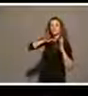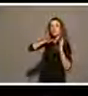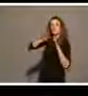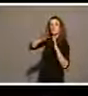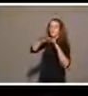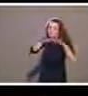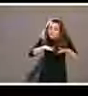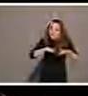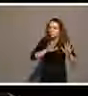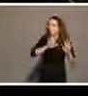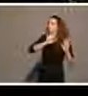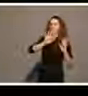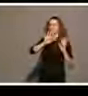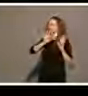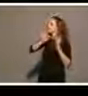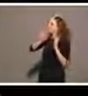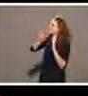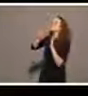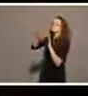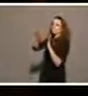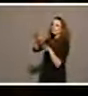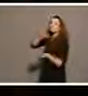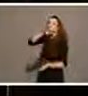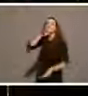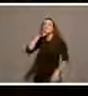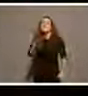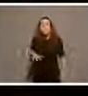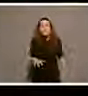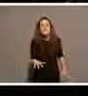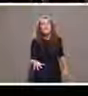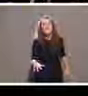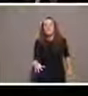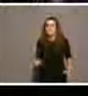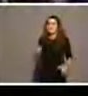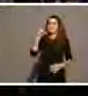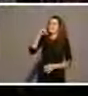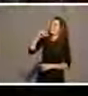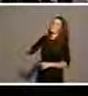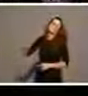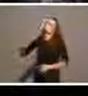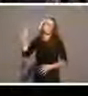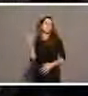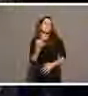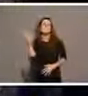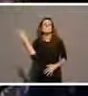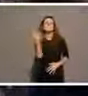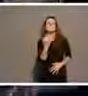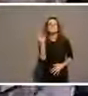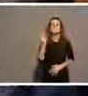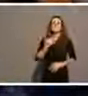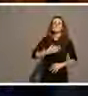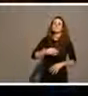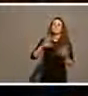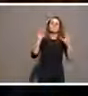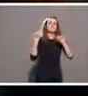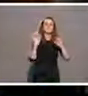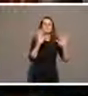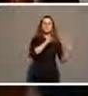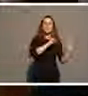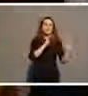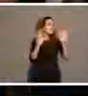nos quedamos. Porque tenemos que marcharnos ya. Y ya nos vamos. Y